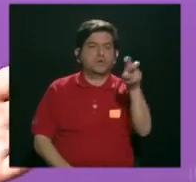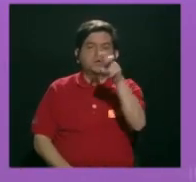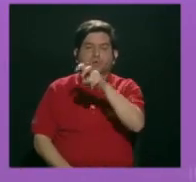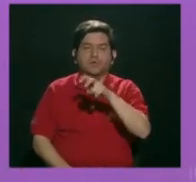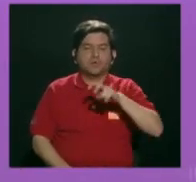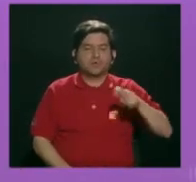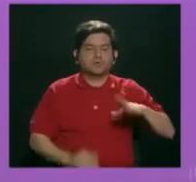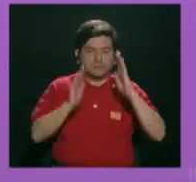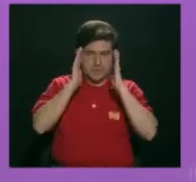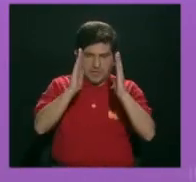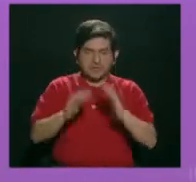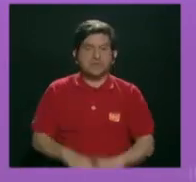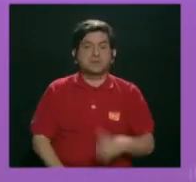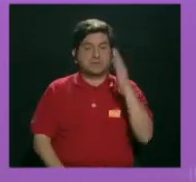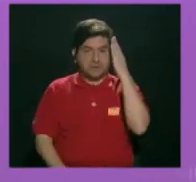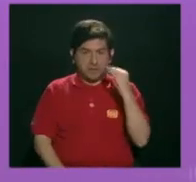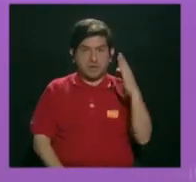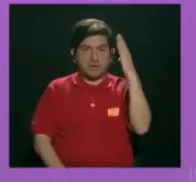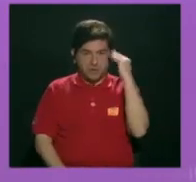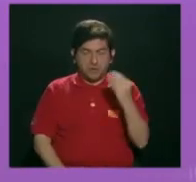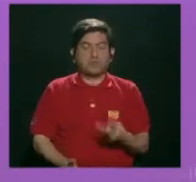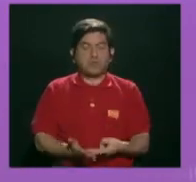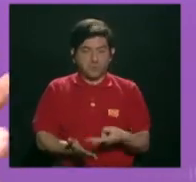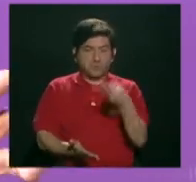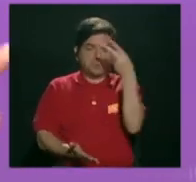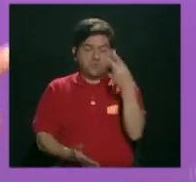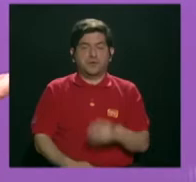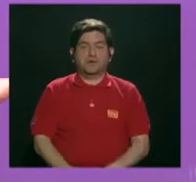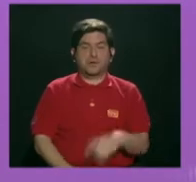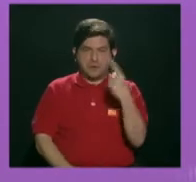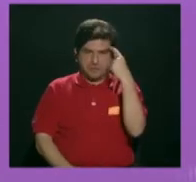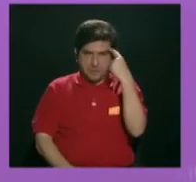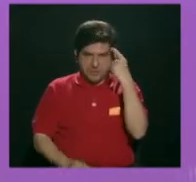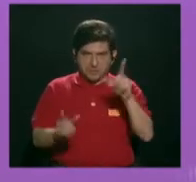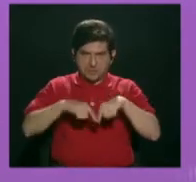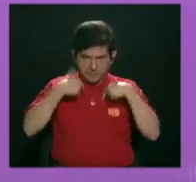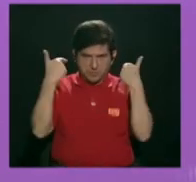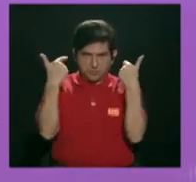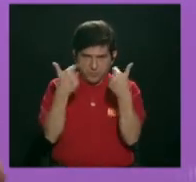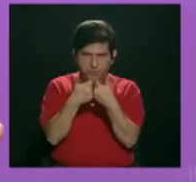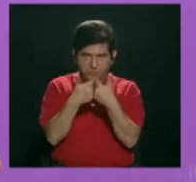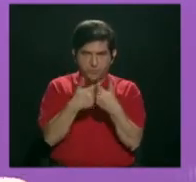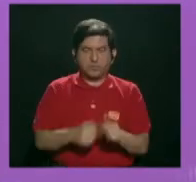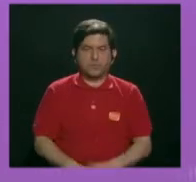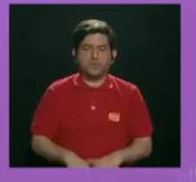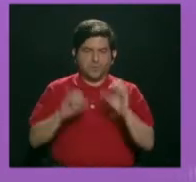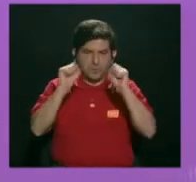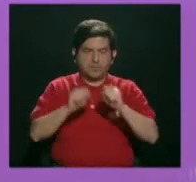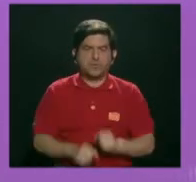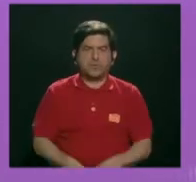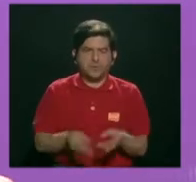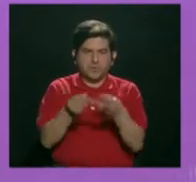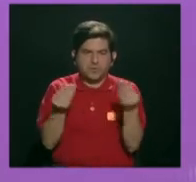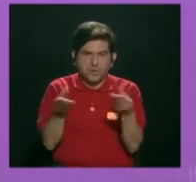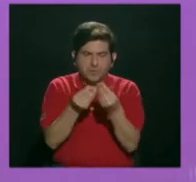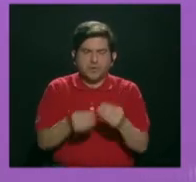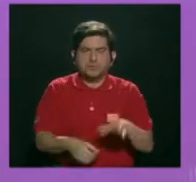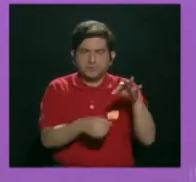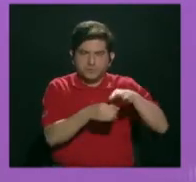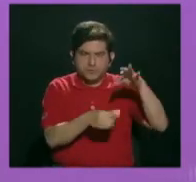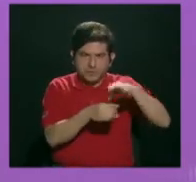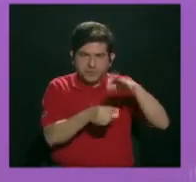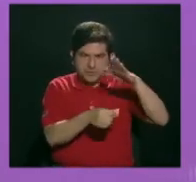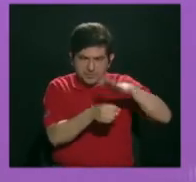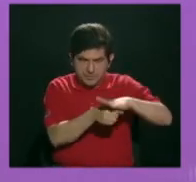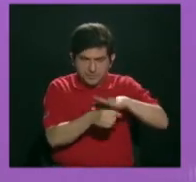y era una experiencia muy, muy valiosa en términos colectivos para inclusive la producción de semillas y